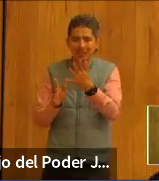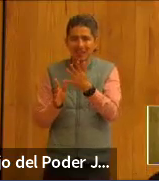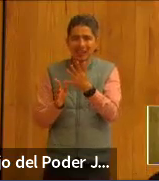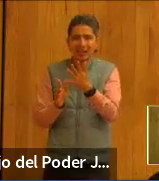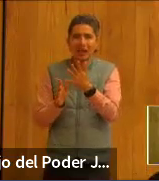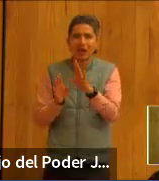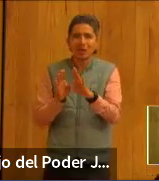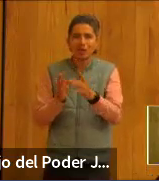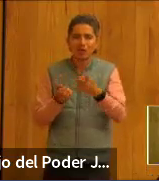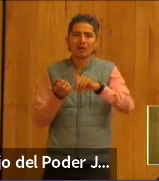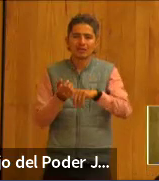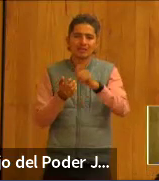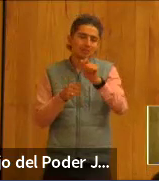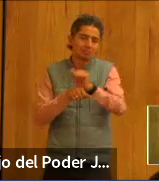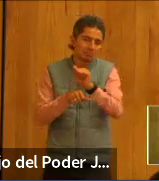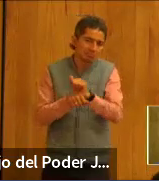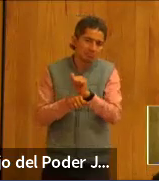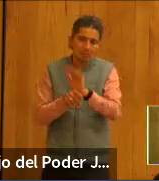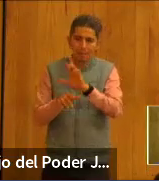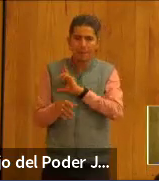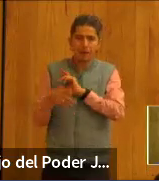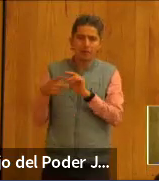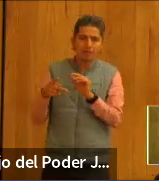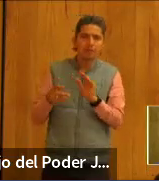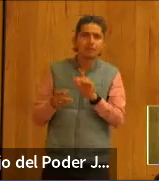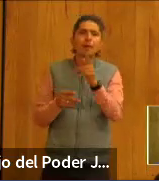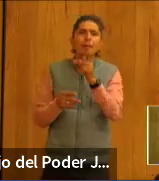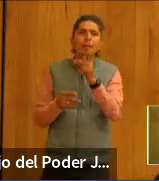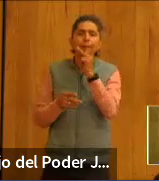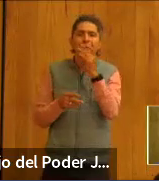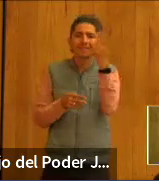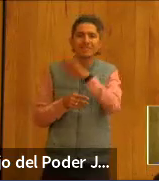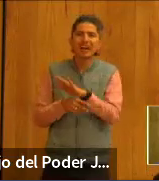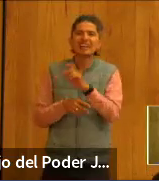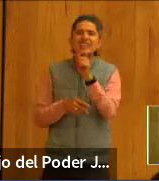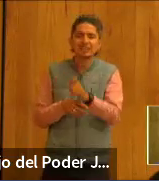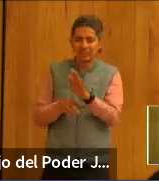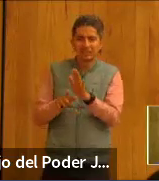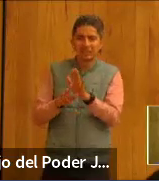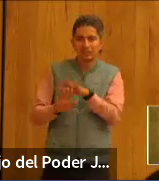de motor terrestre, y un padrastro agresor.